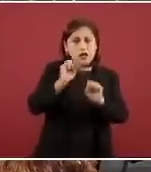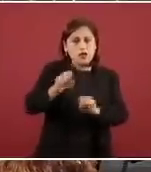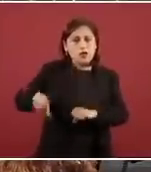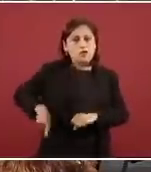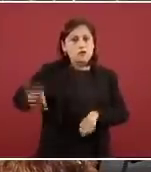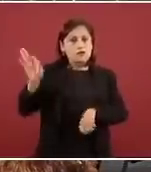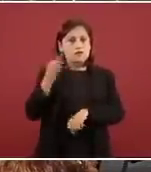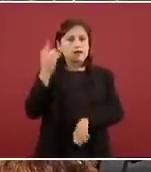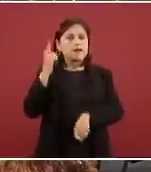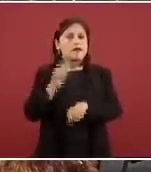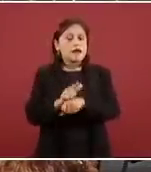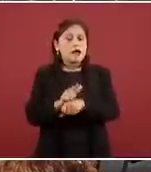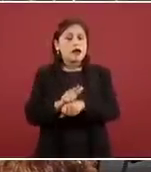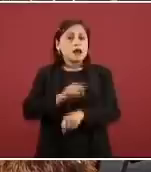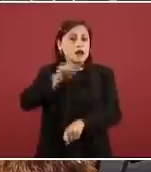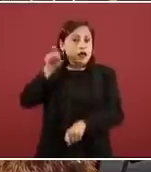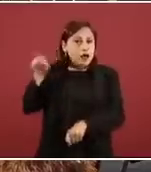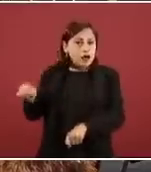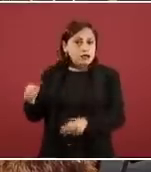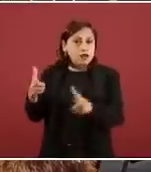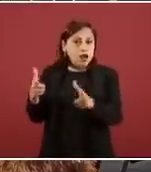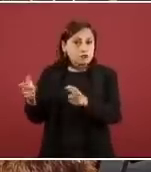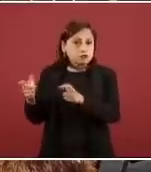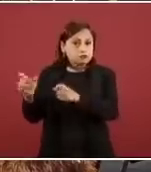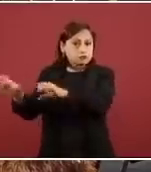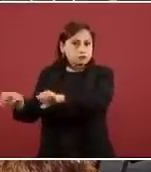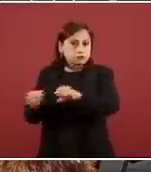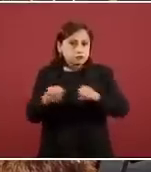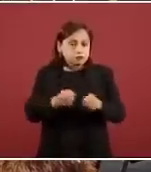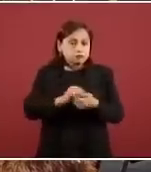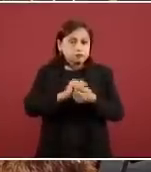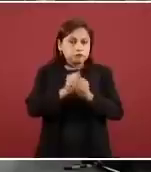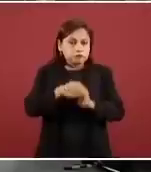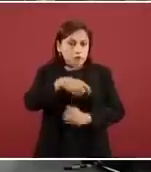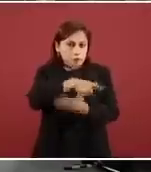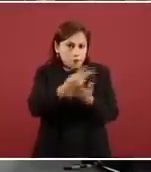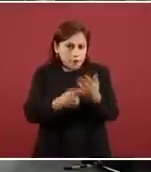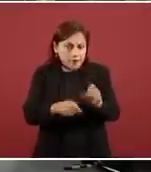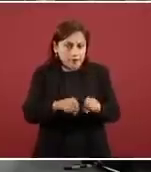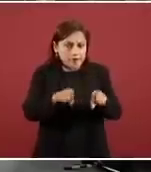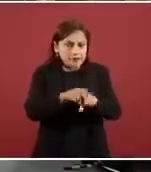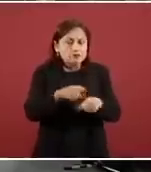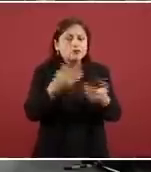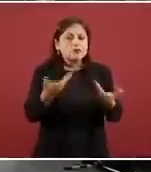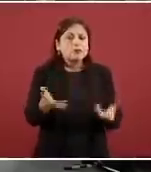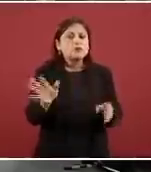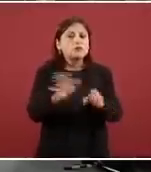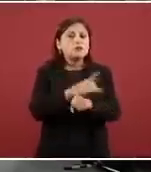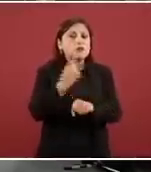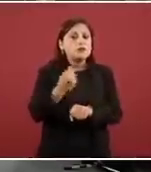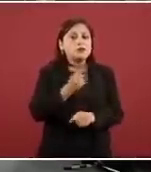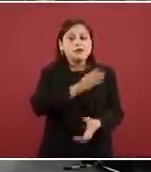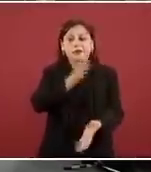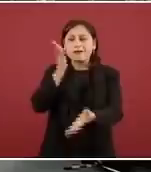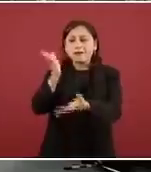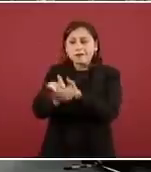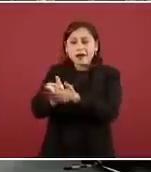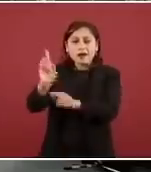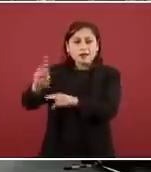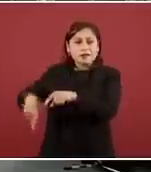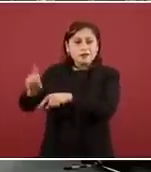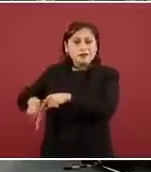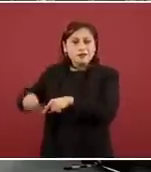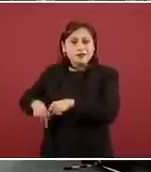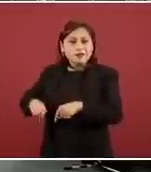desarme en el poblado de Santa Marta? ¿Por qué no quitan las trincheras? No tengo ni